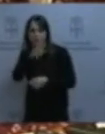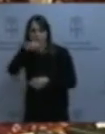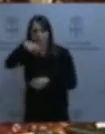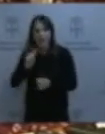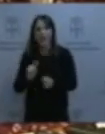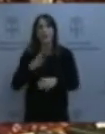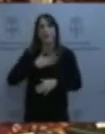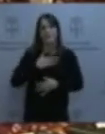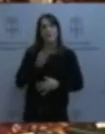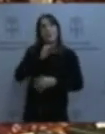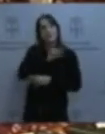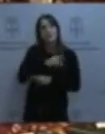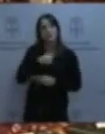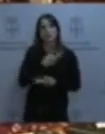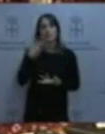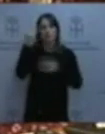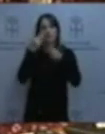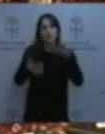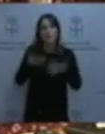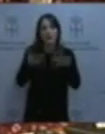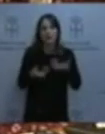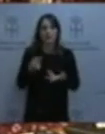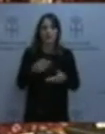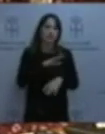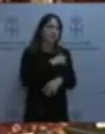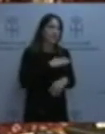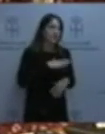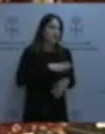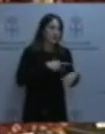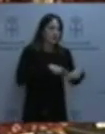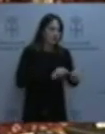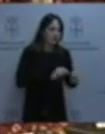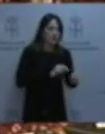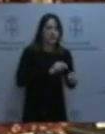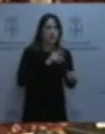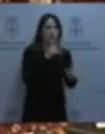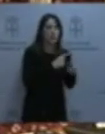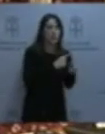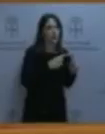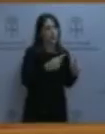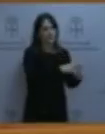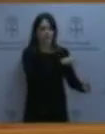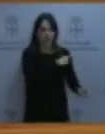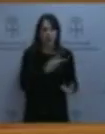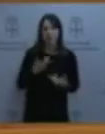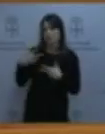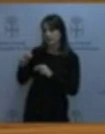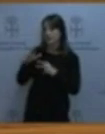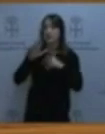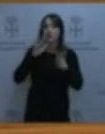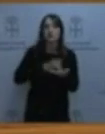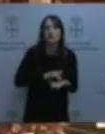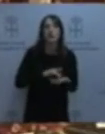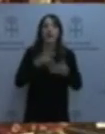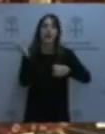y convicciones, es la última. Señores, 3 líneas y termino. ¿Dónde se posicionarán ustedes cuando tengan que defender los intereses de los asturianos